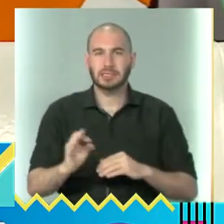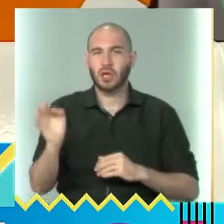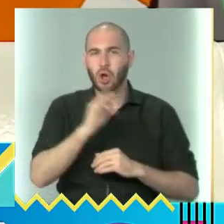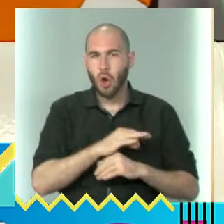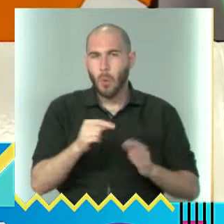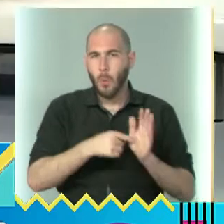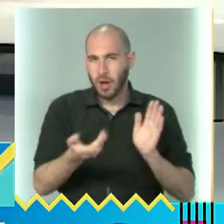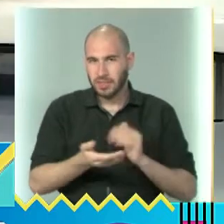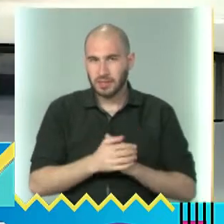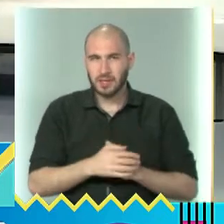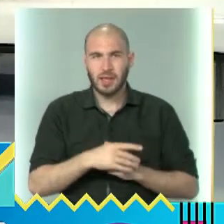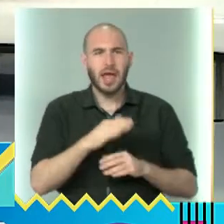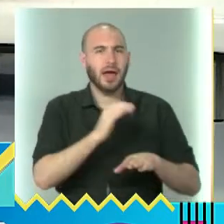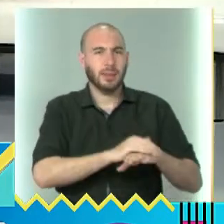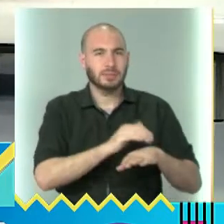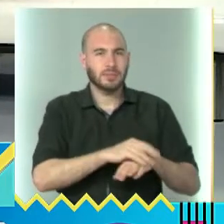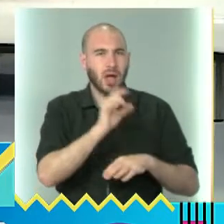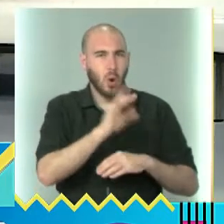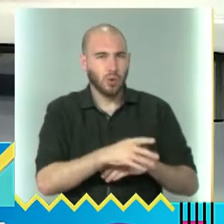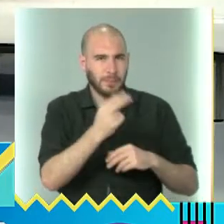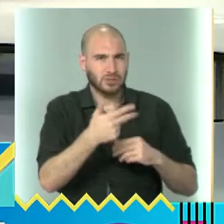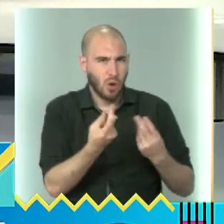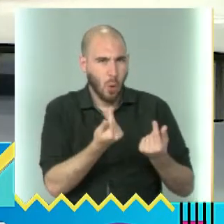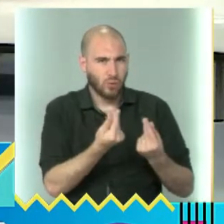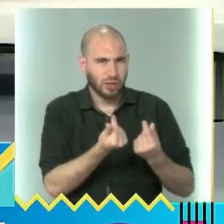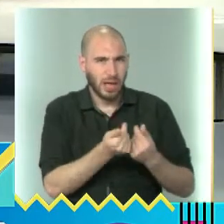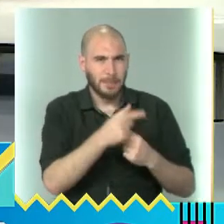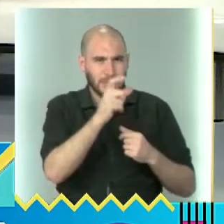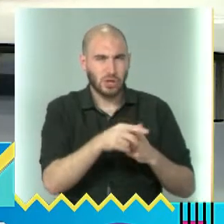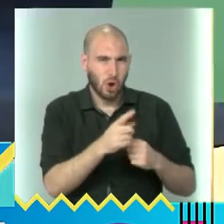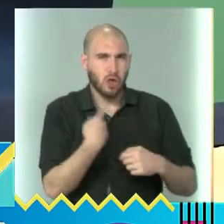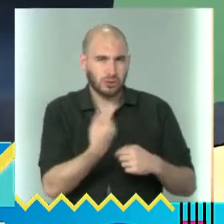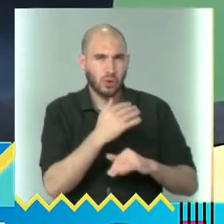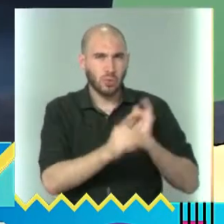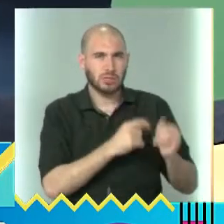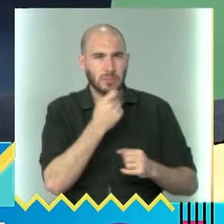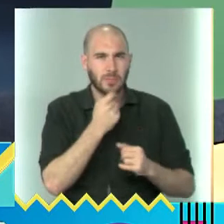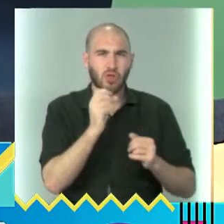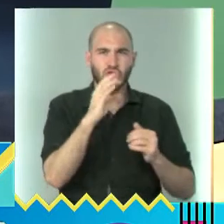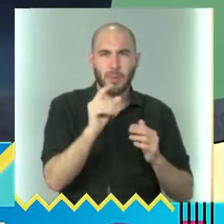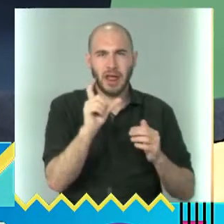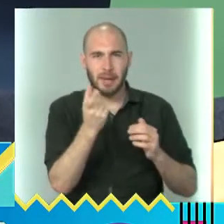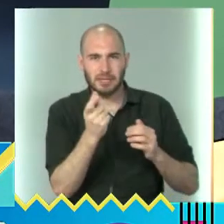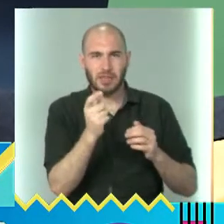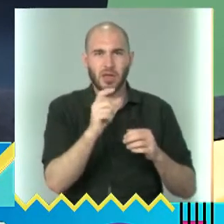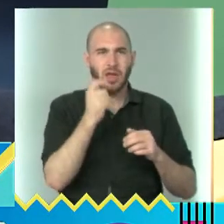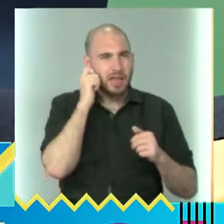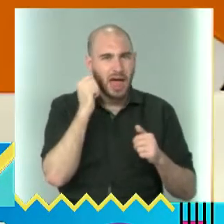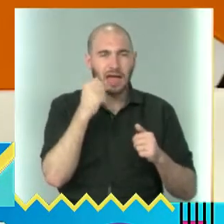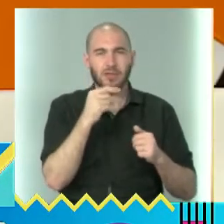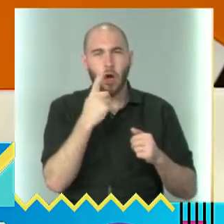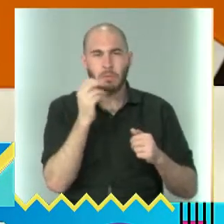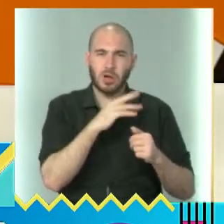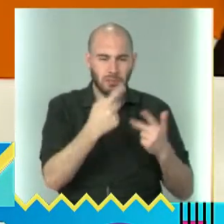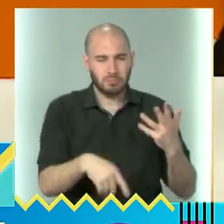reflejan algo o no. Ahora, ¿la responsabilidad es solamente del usuario, de aquellas personas, de nosotros que decimos, bueno, nombre y apellido, uno dice edad, sexo? Yo creo que